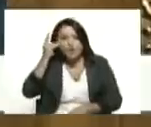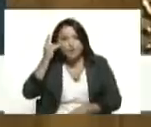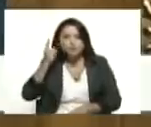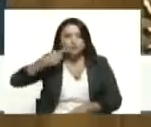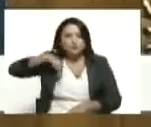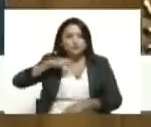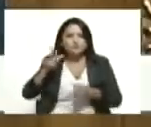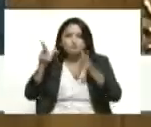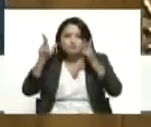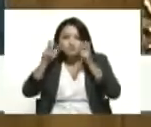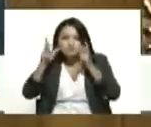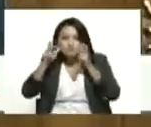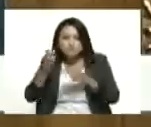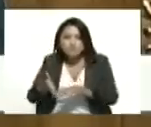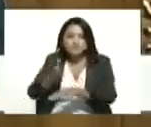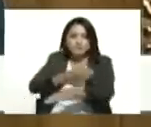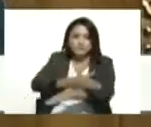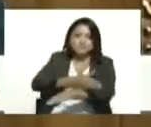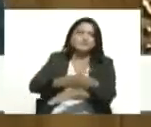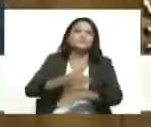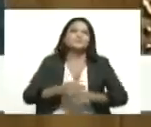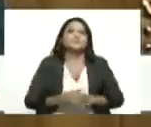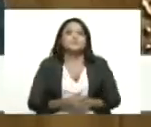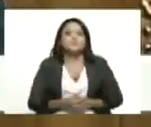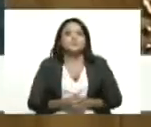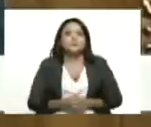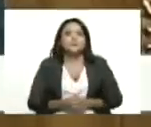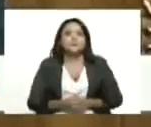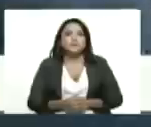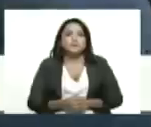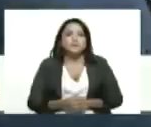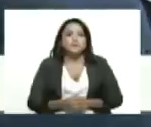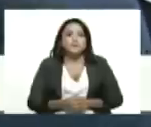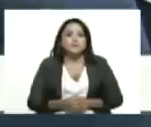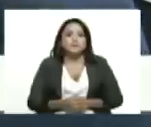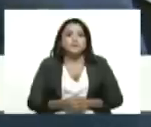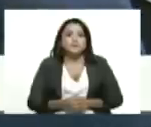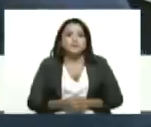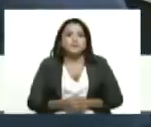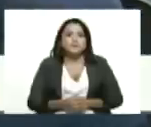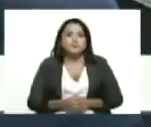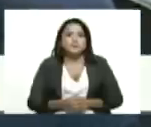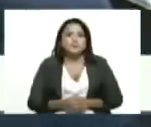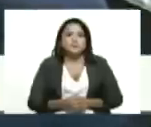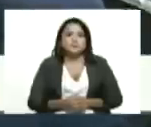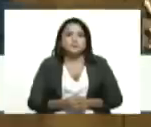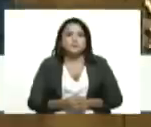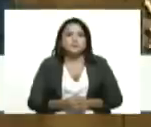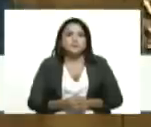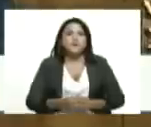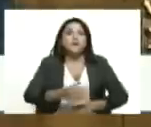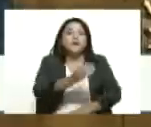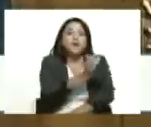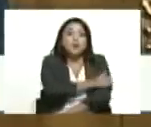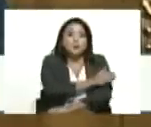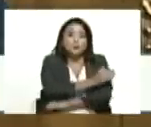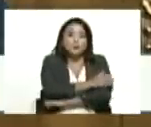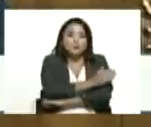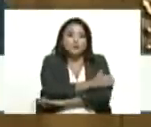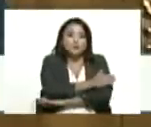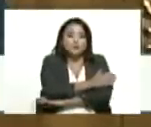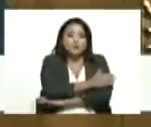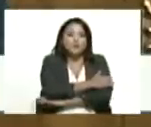oído minutos atrás. La oposición democrática presente en la soberana y legítima